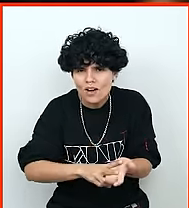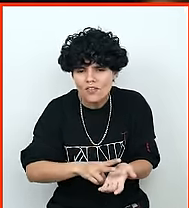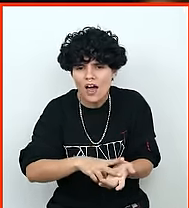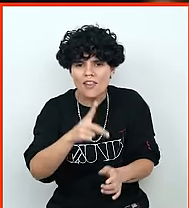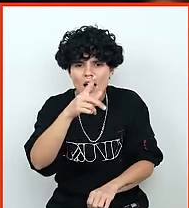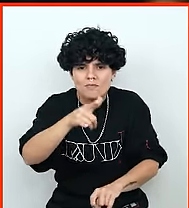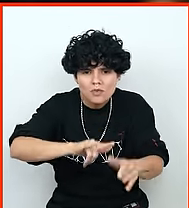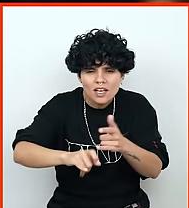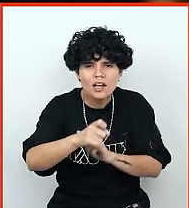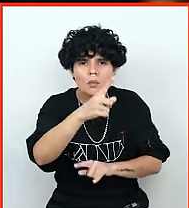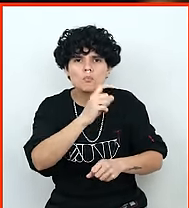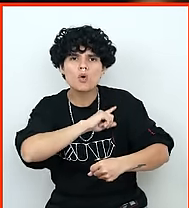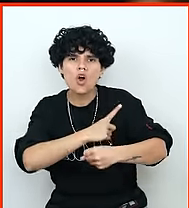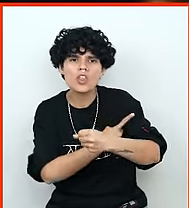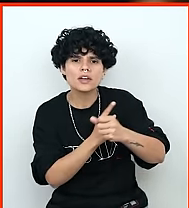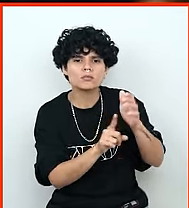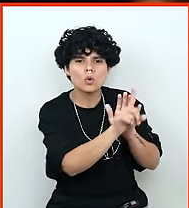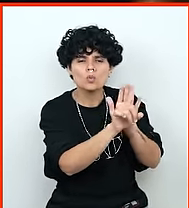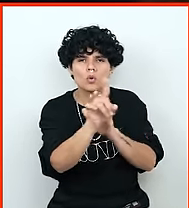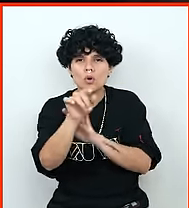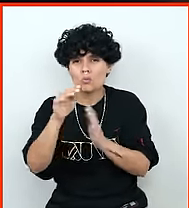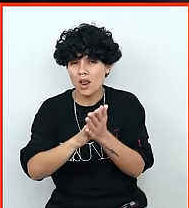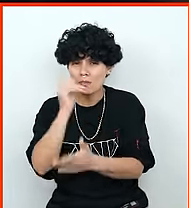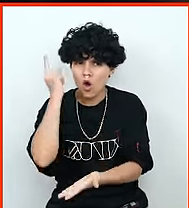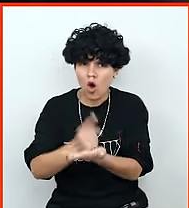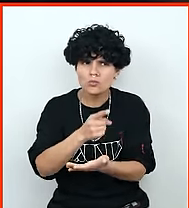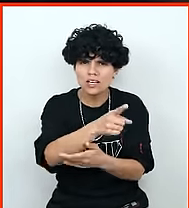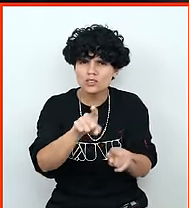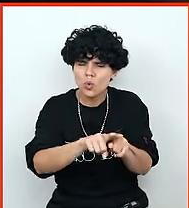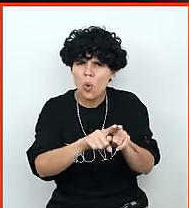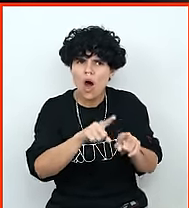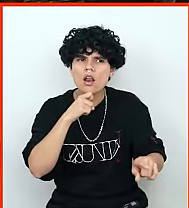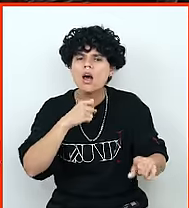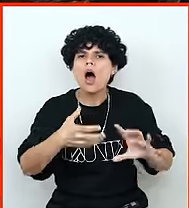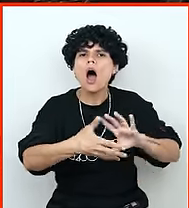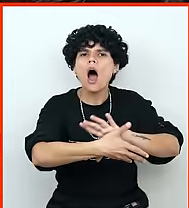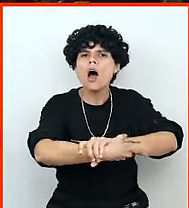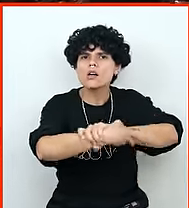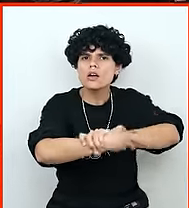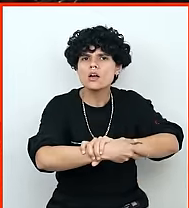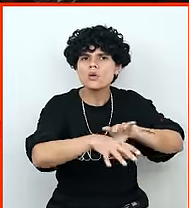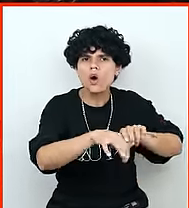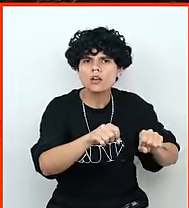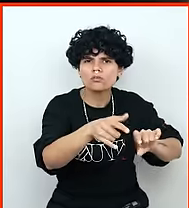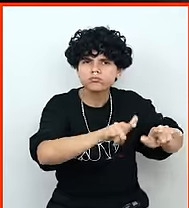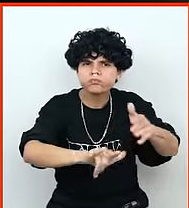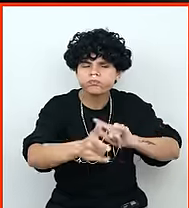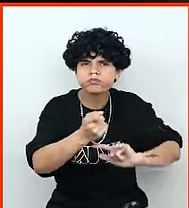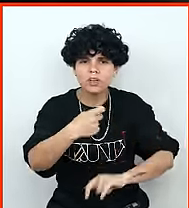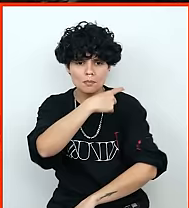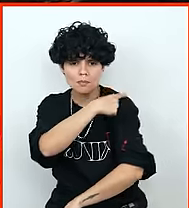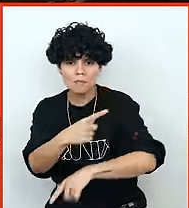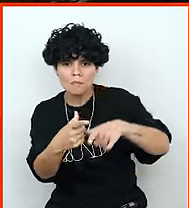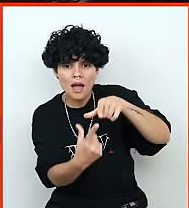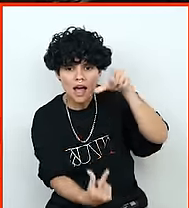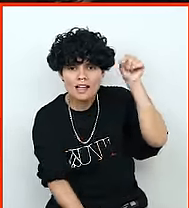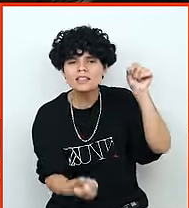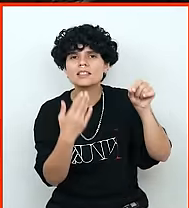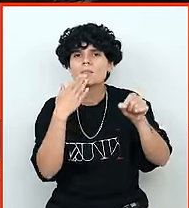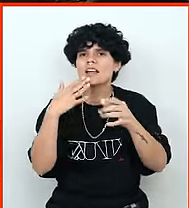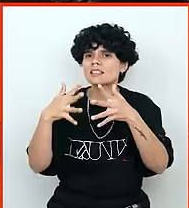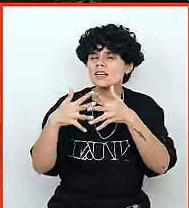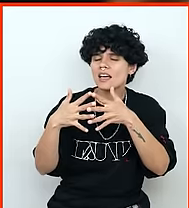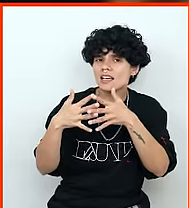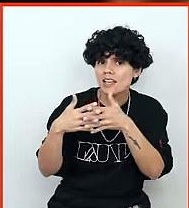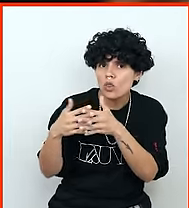O sea, poderes fácticos conspiran para que suceden cosas. El golpe de Estado en Chile es una conspiración. Cuando sucede en el 73, conspiraron países,